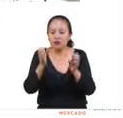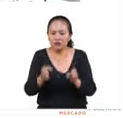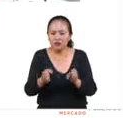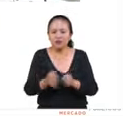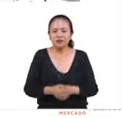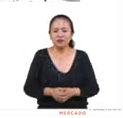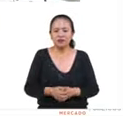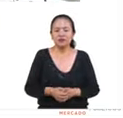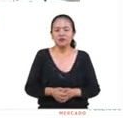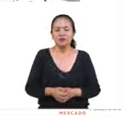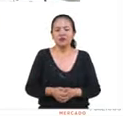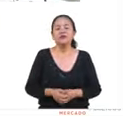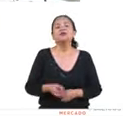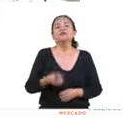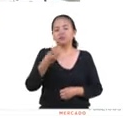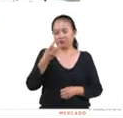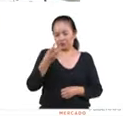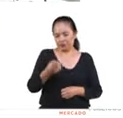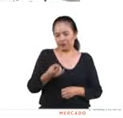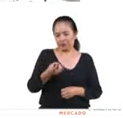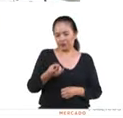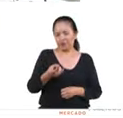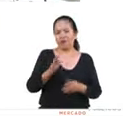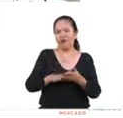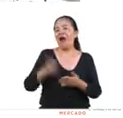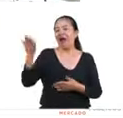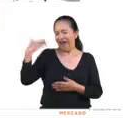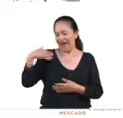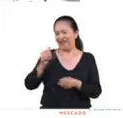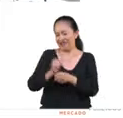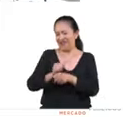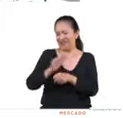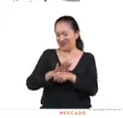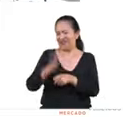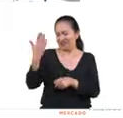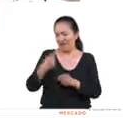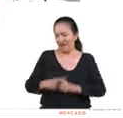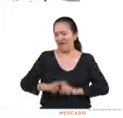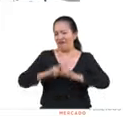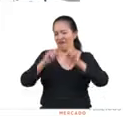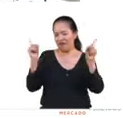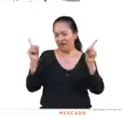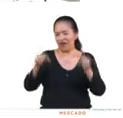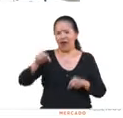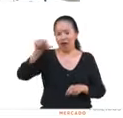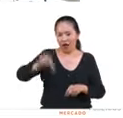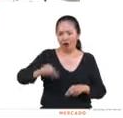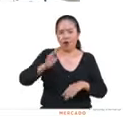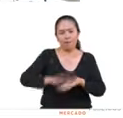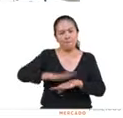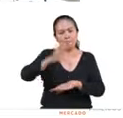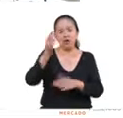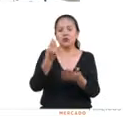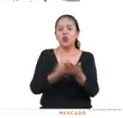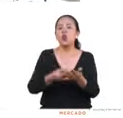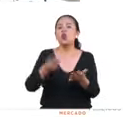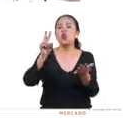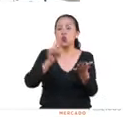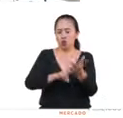debido a eso, en relación a la administración pasada, prácticamente se duplicó